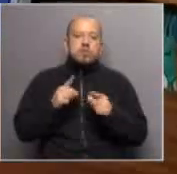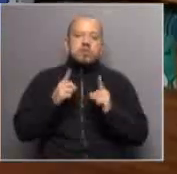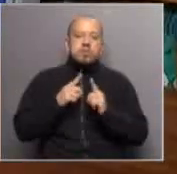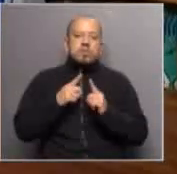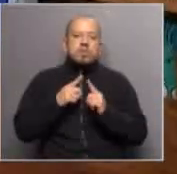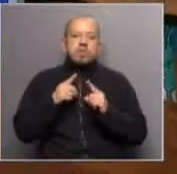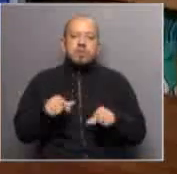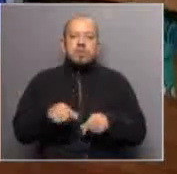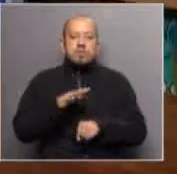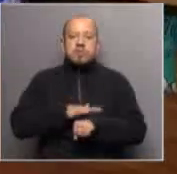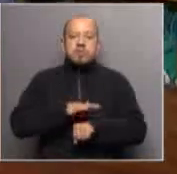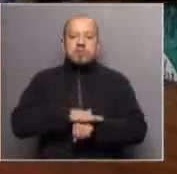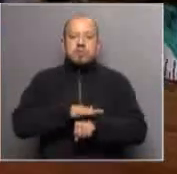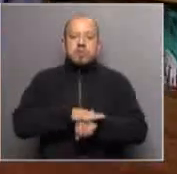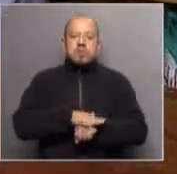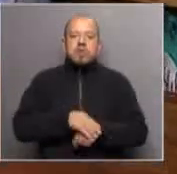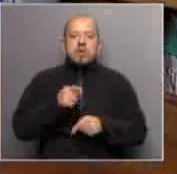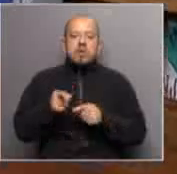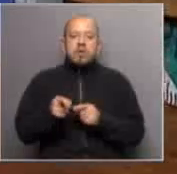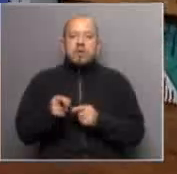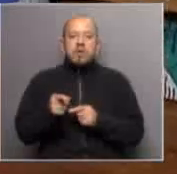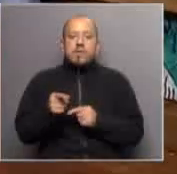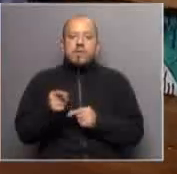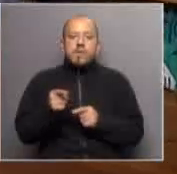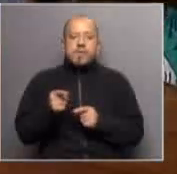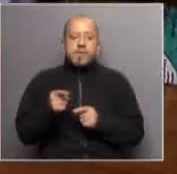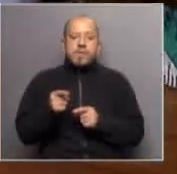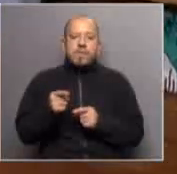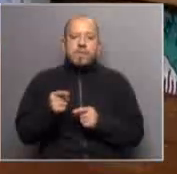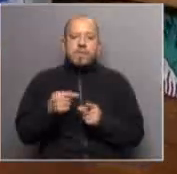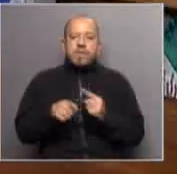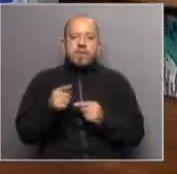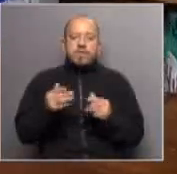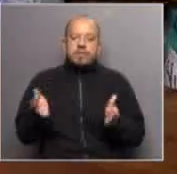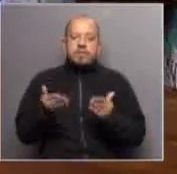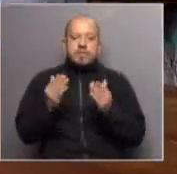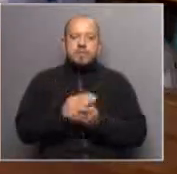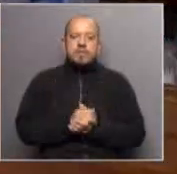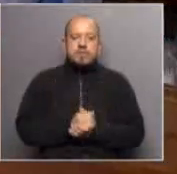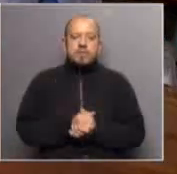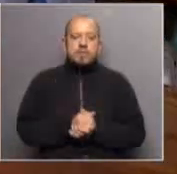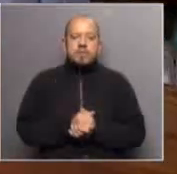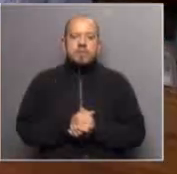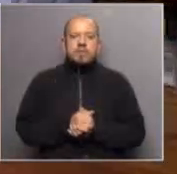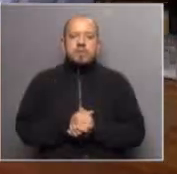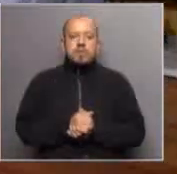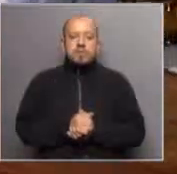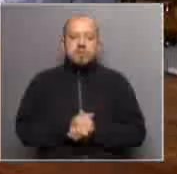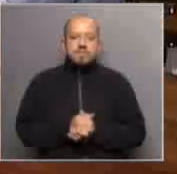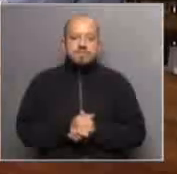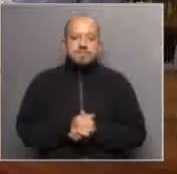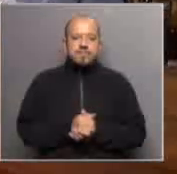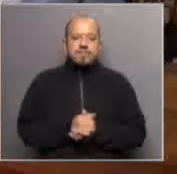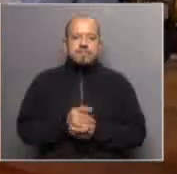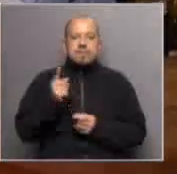se abra, y en el momento que se abra, ahí bueno, va a ser un carnaval. Germán, delicioso el brownie. Evidentemente, con